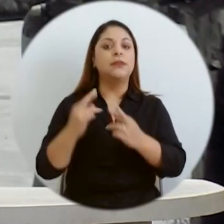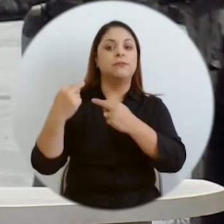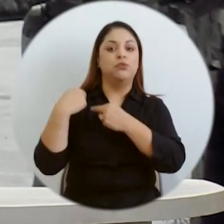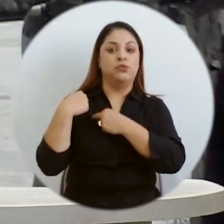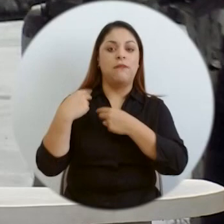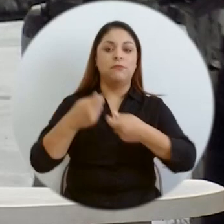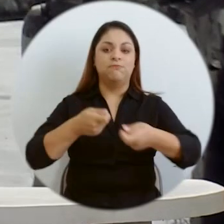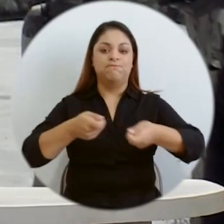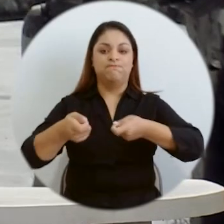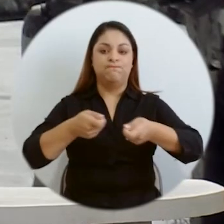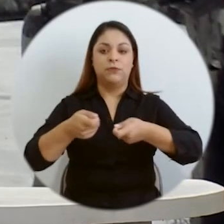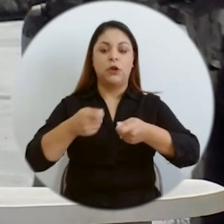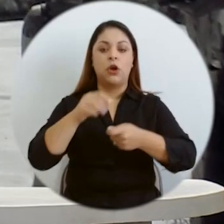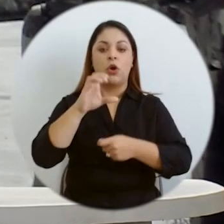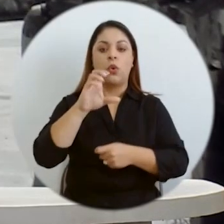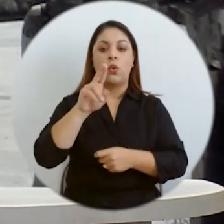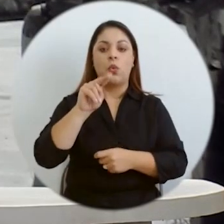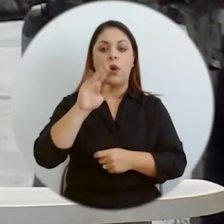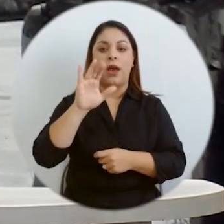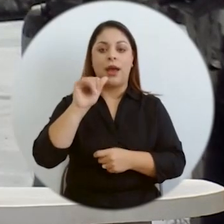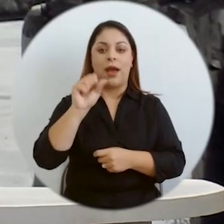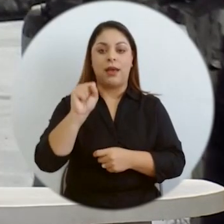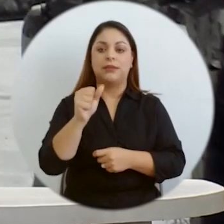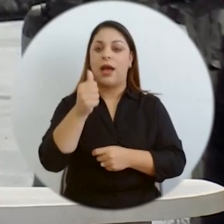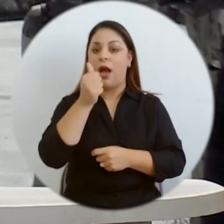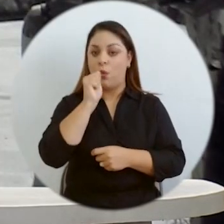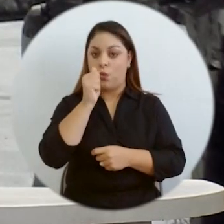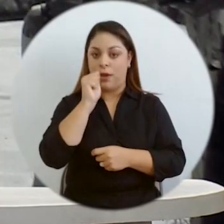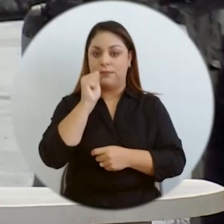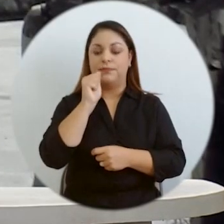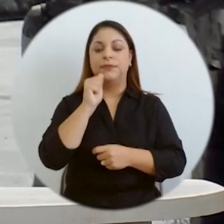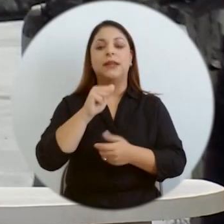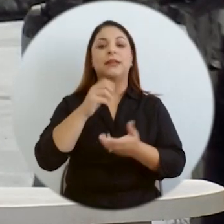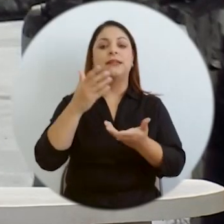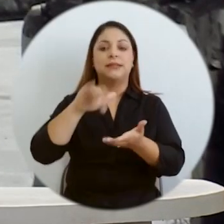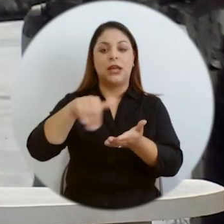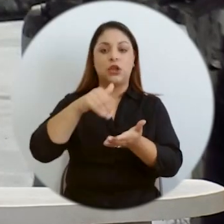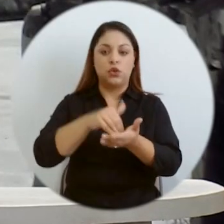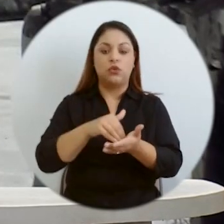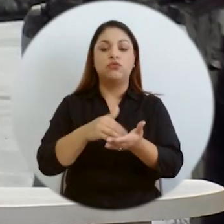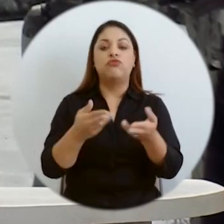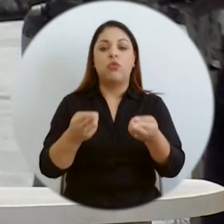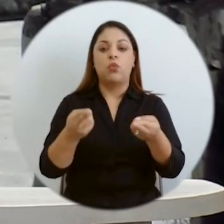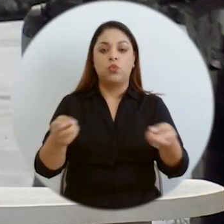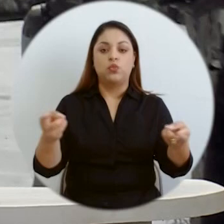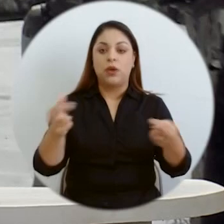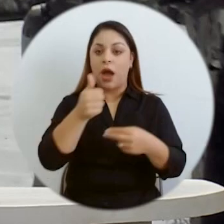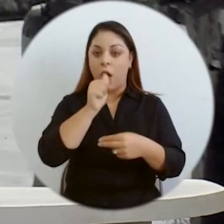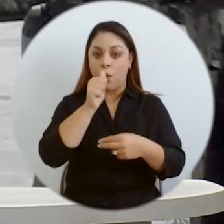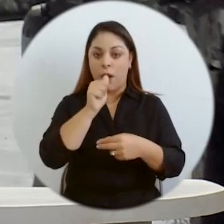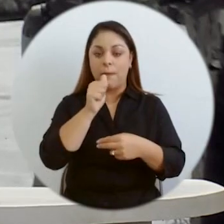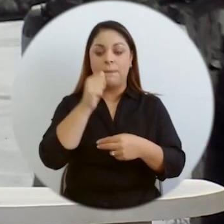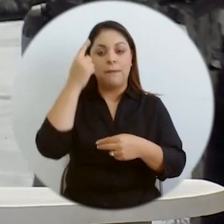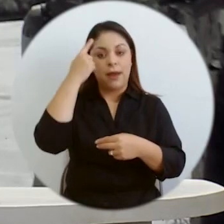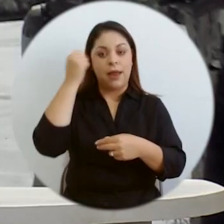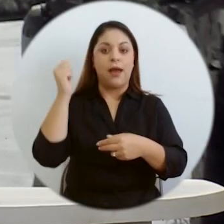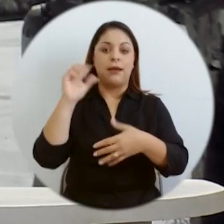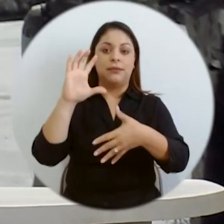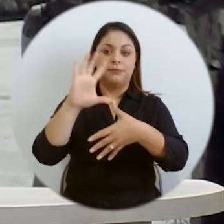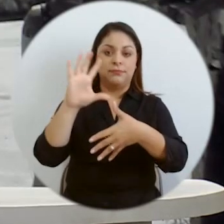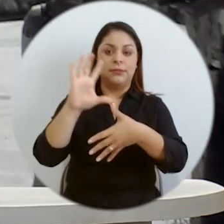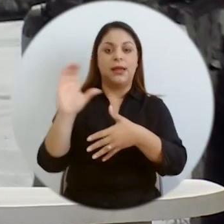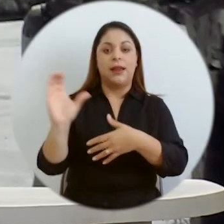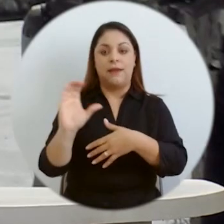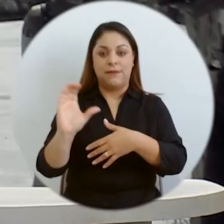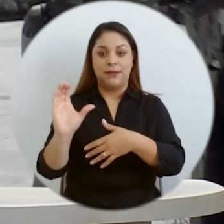del área de gestión de cuencas hidrológicas del Centro de Recursos Hídricos para Centroamérica y el Caribe, también de la Universidad Nacional